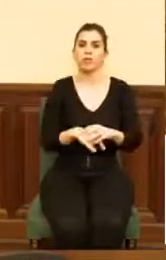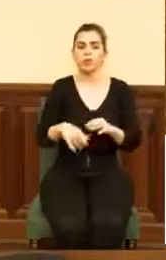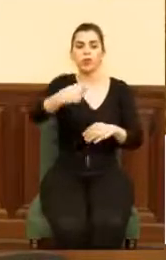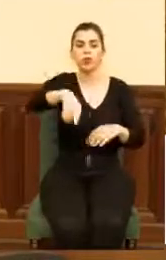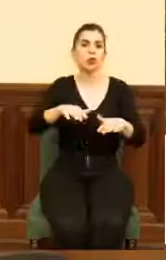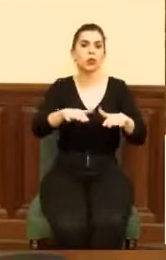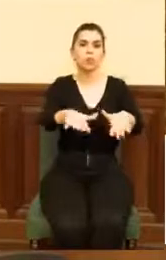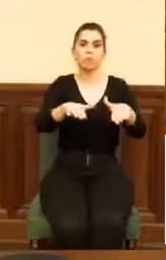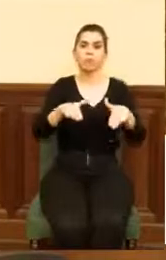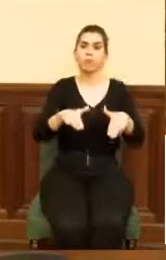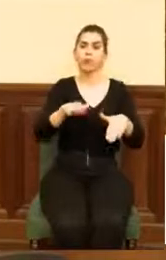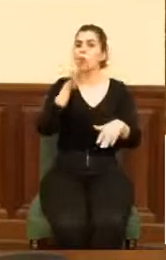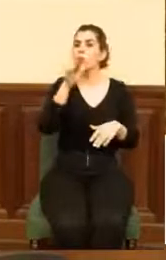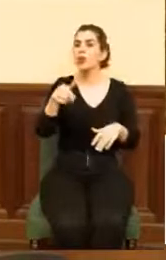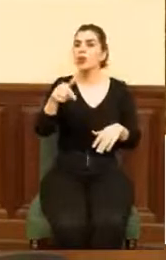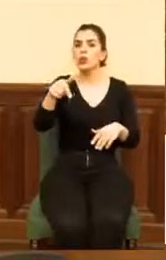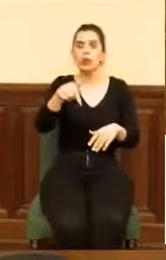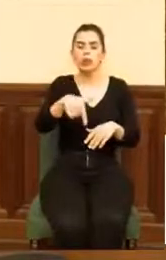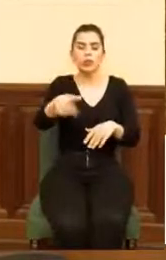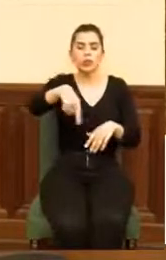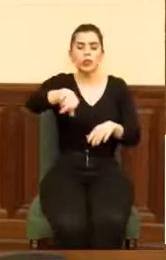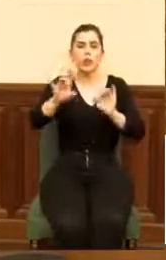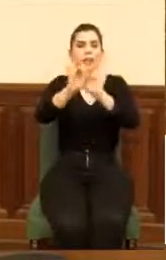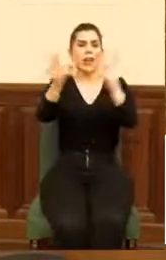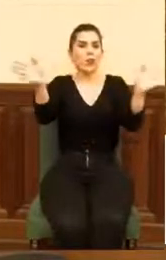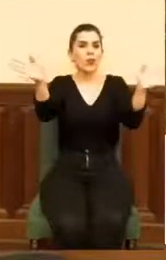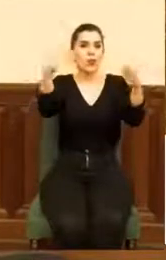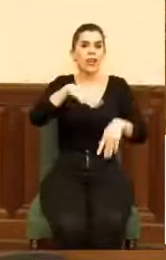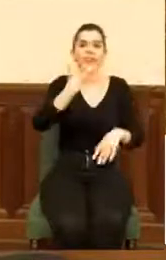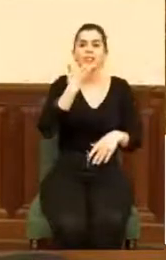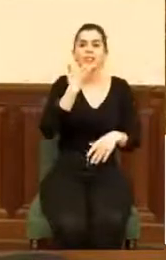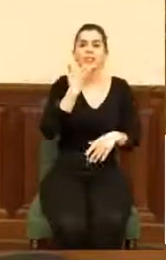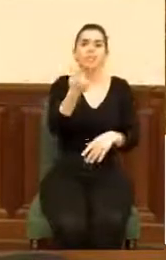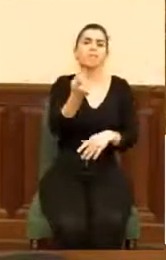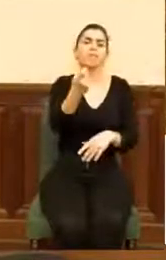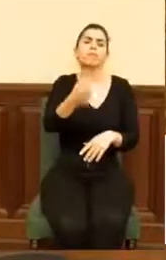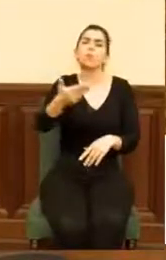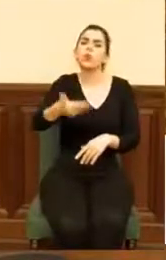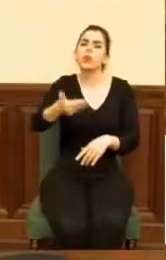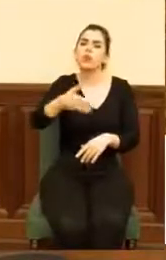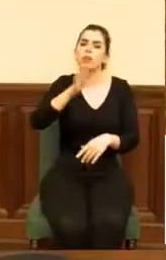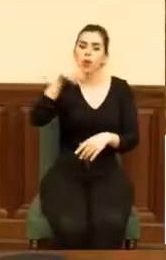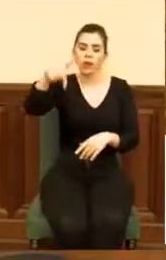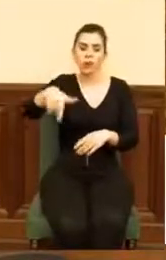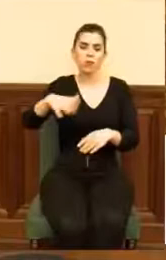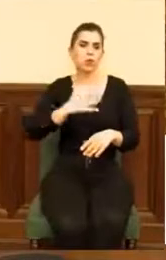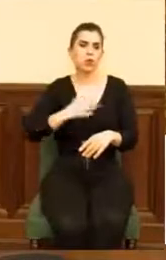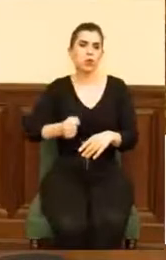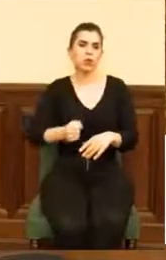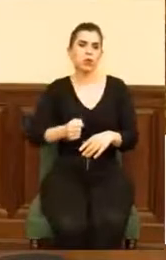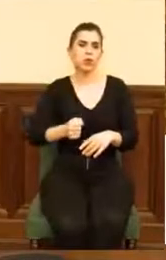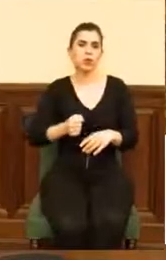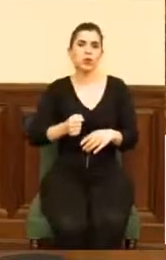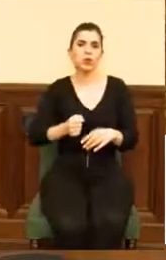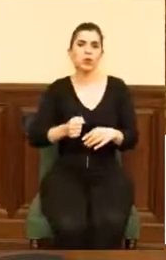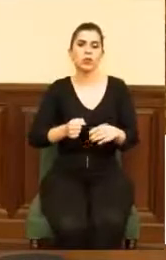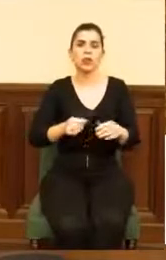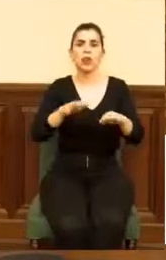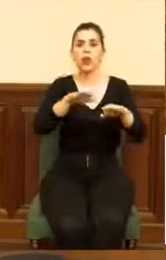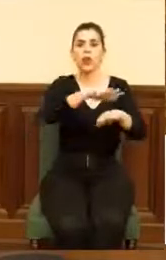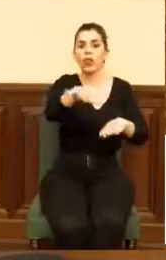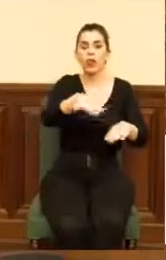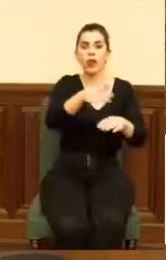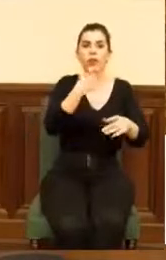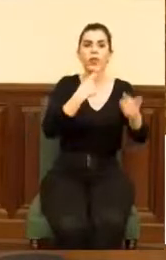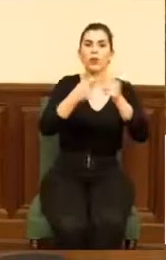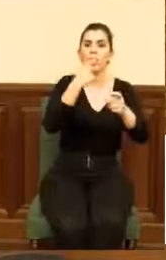porque no tenemos claro de si es tan necesario como ustedes dicen o si realmente en Móstoles, con los puntos de información que tenemos,